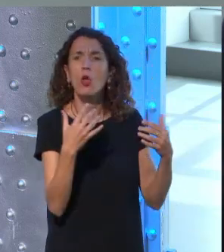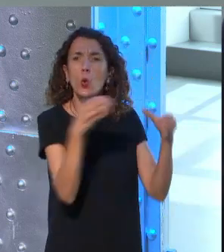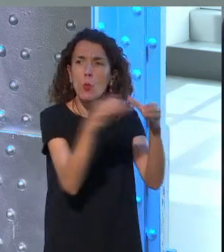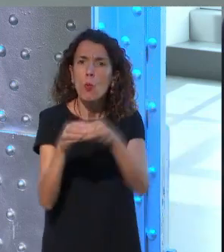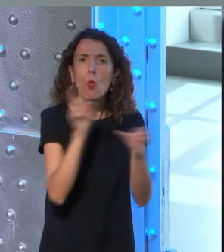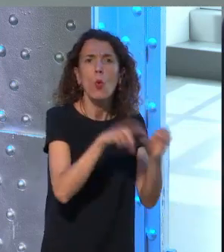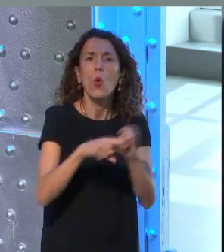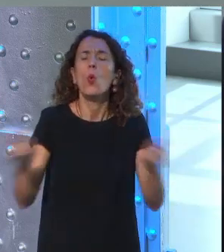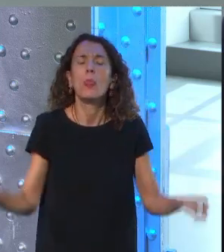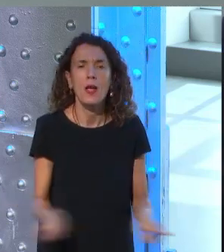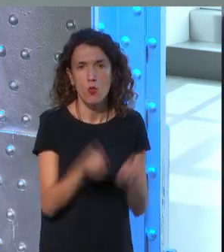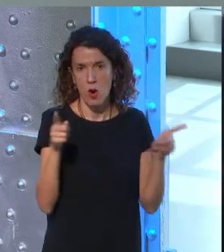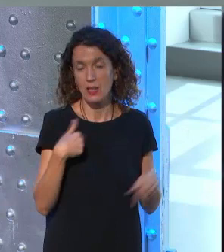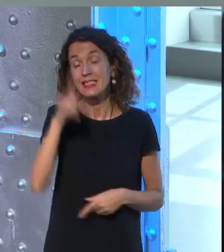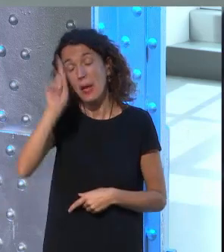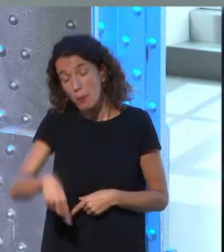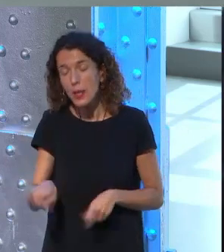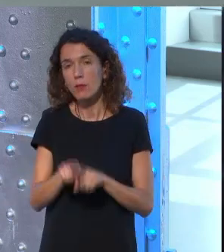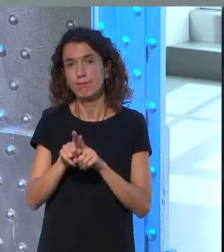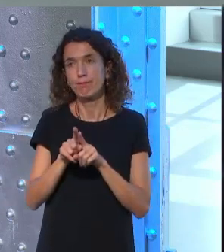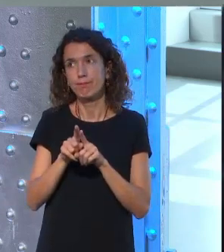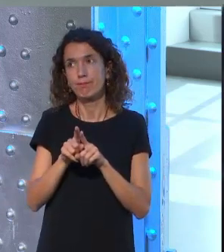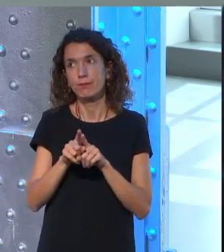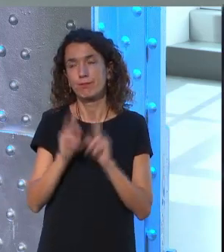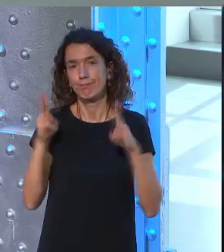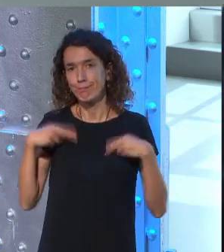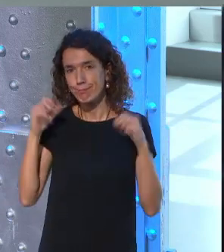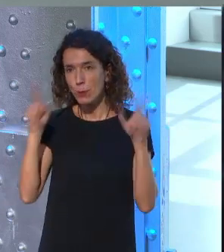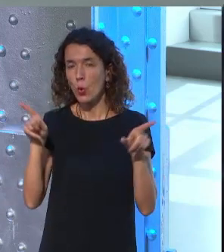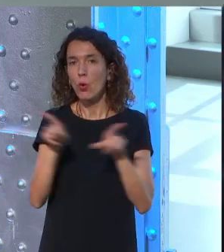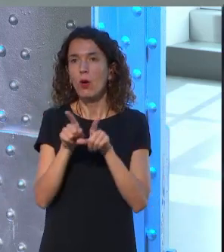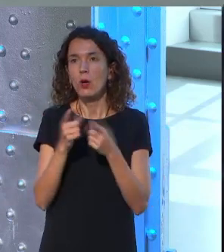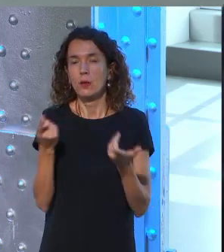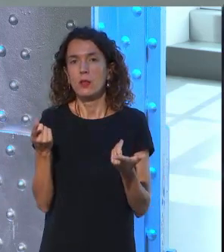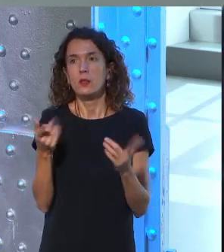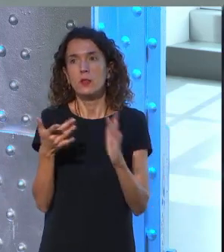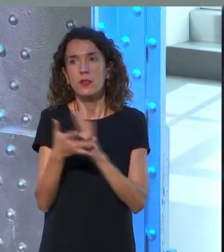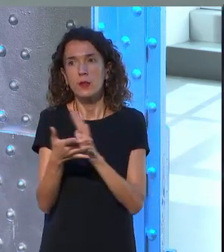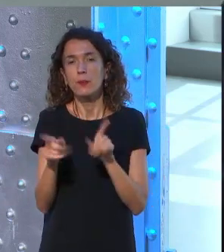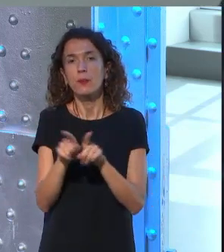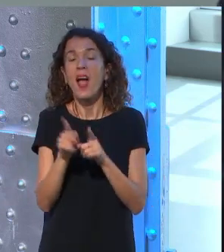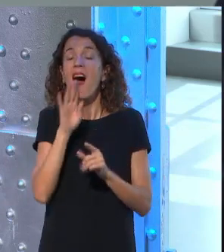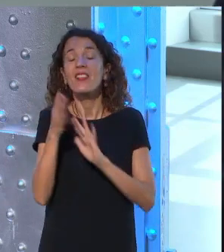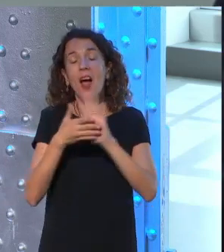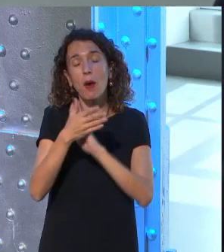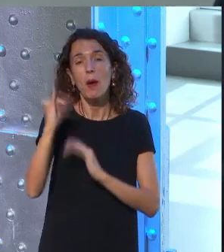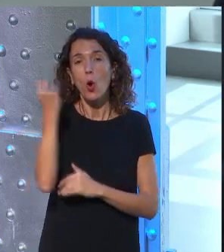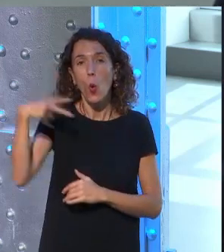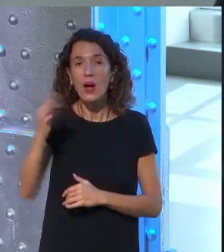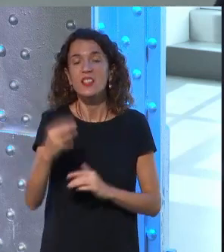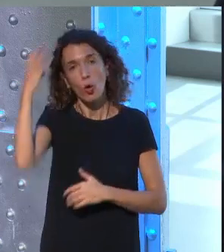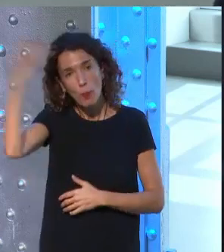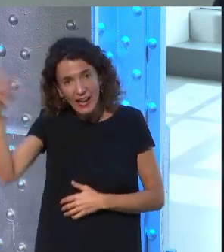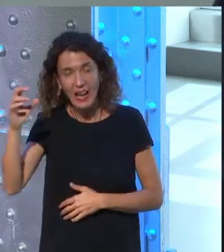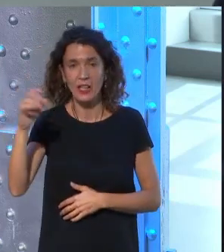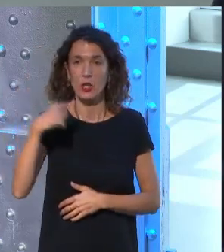estemos, ¿no? Y la segunda cosa es que también nos demos cuenta que el viento ha rolado. Hemos estado, antes hablaba Juancho de Copenhague